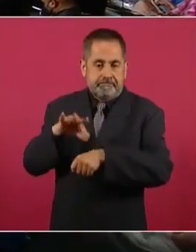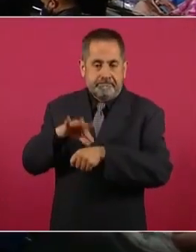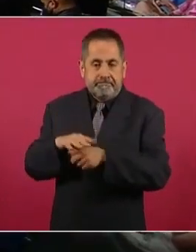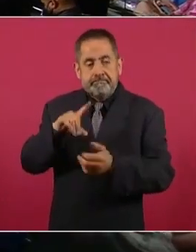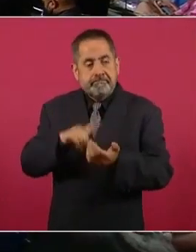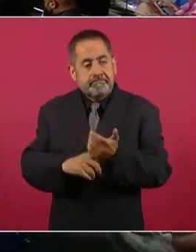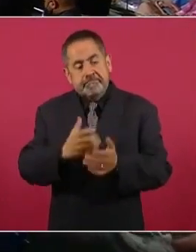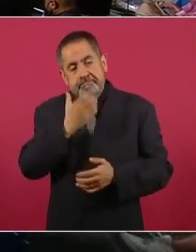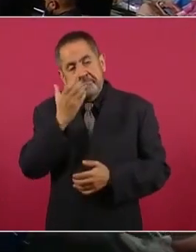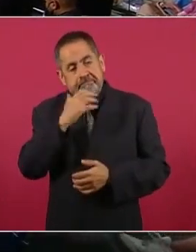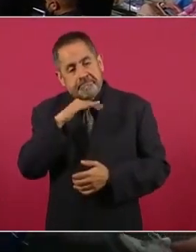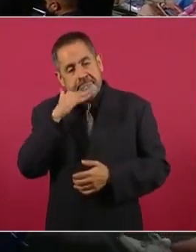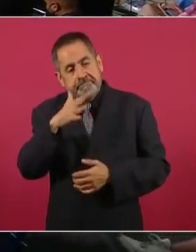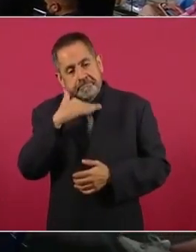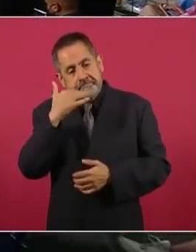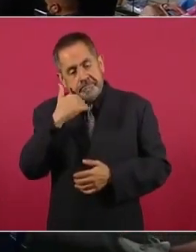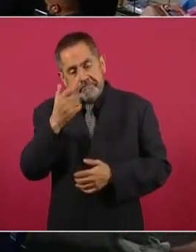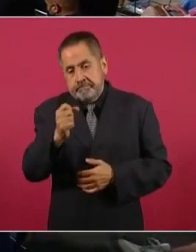prevalecía.